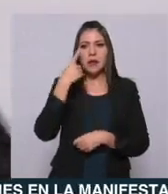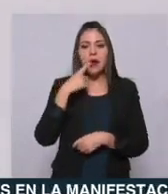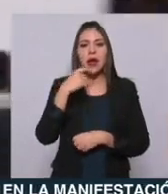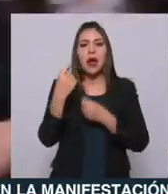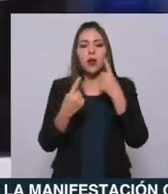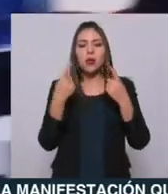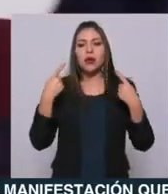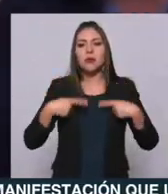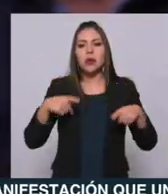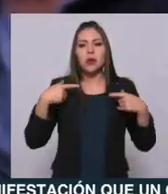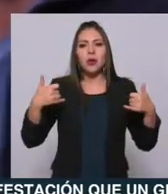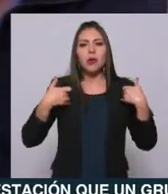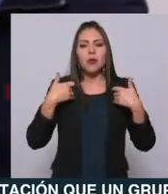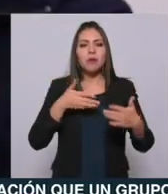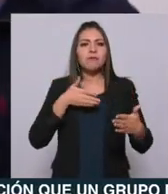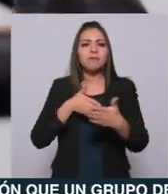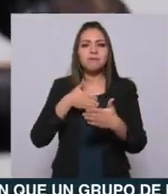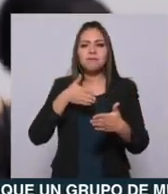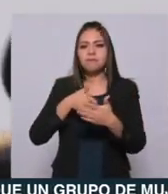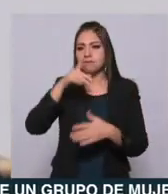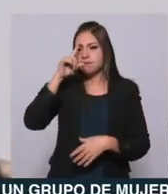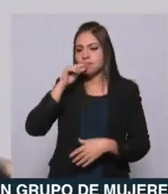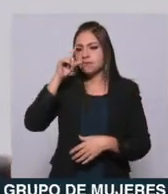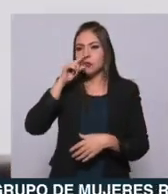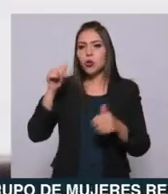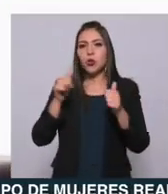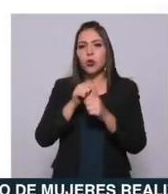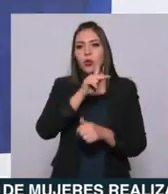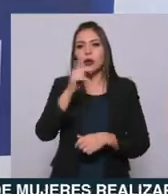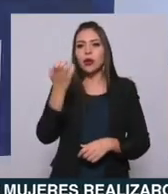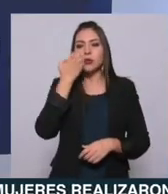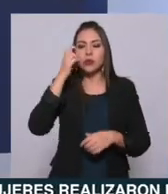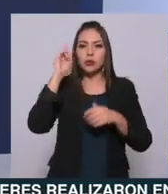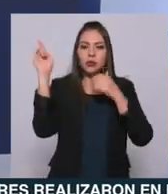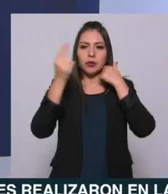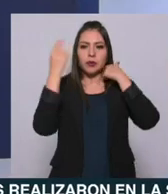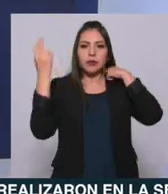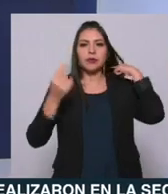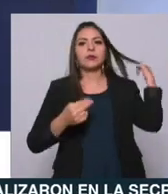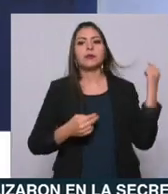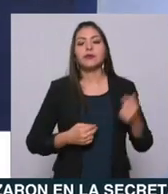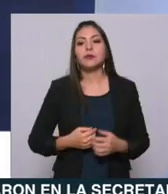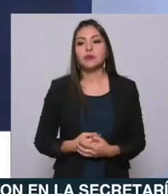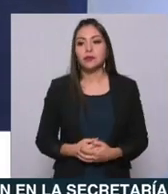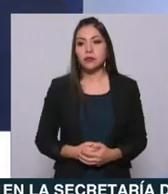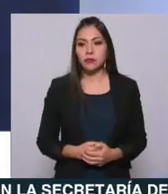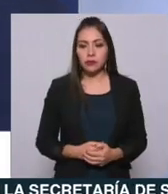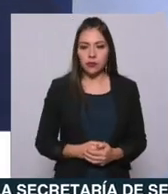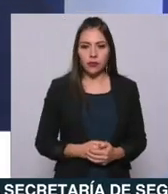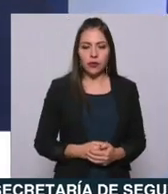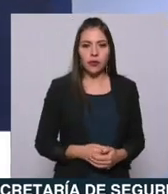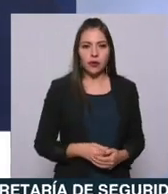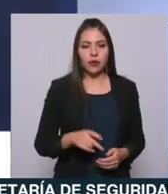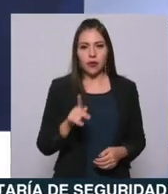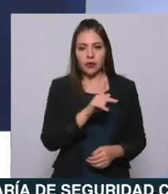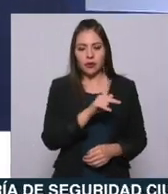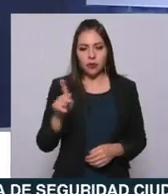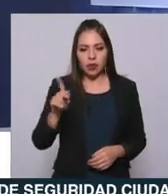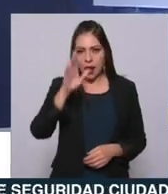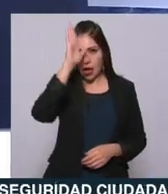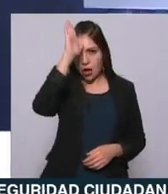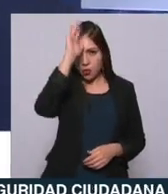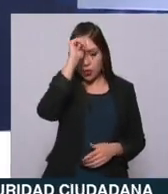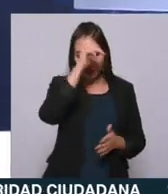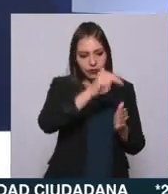que la televisión pública tenía con las instituciones educativas. La barra universitaria es un convenio con las universidades de la Ciudad de